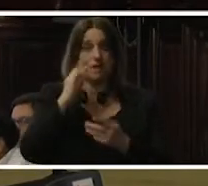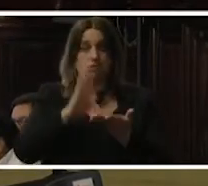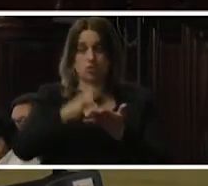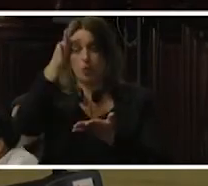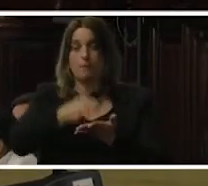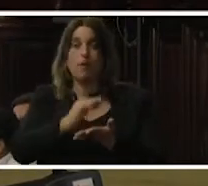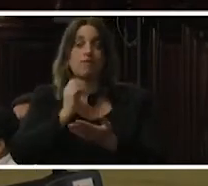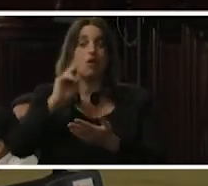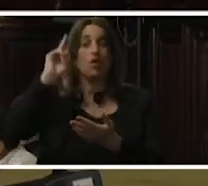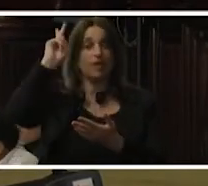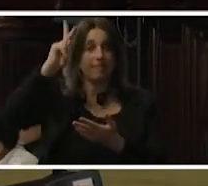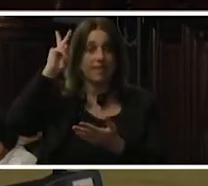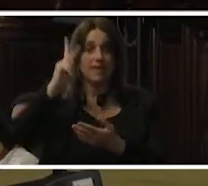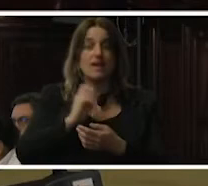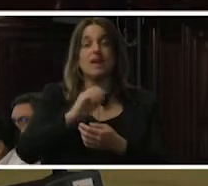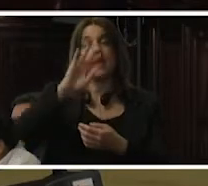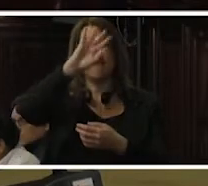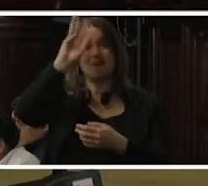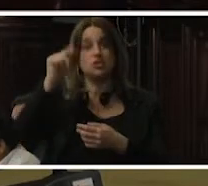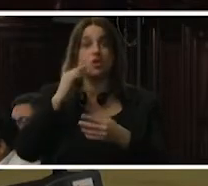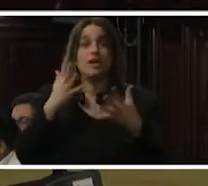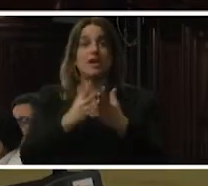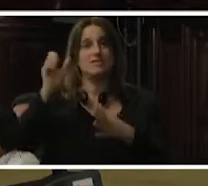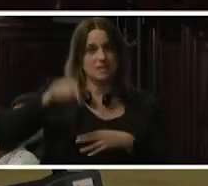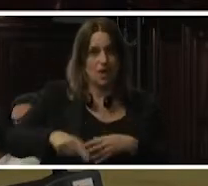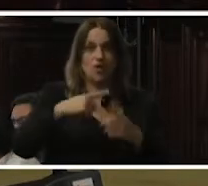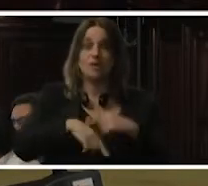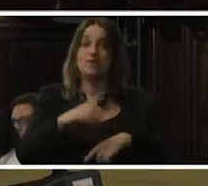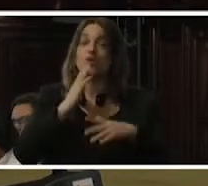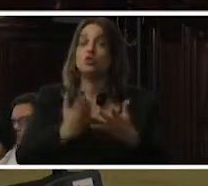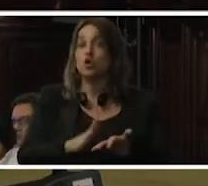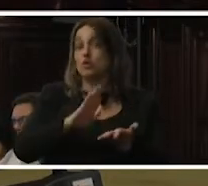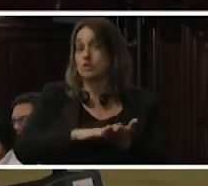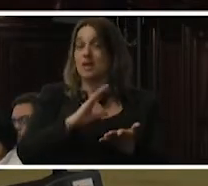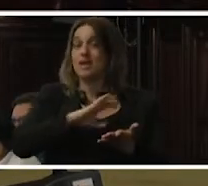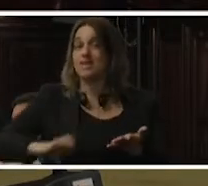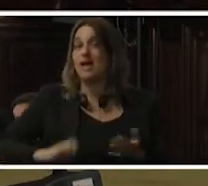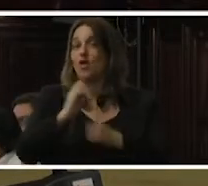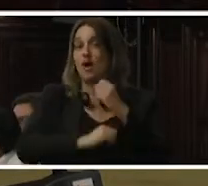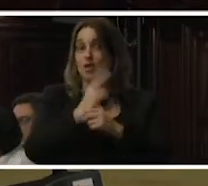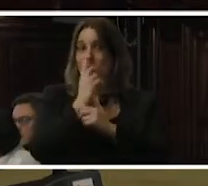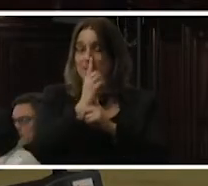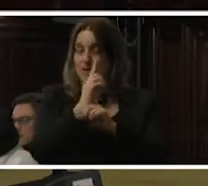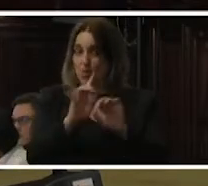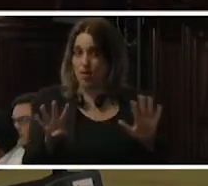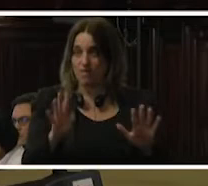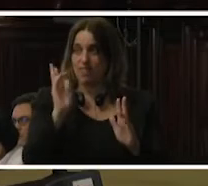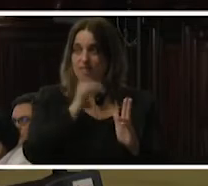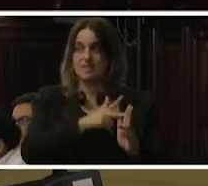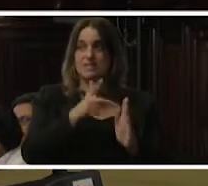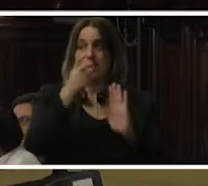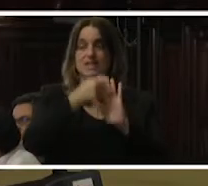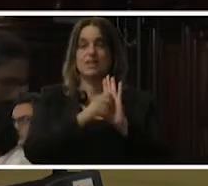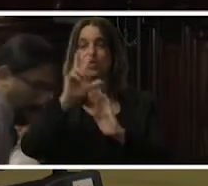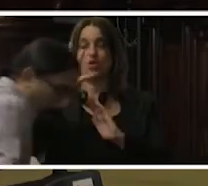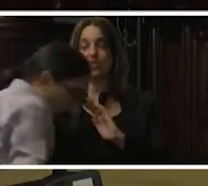Indígenas Aislados de la Amazonía y el Gran Chaco influyó que en la Constitución Política del Estado del 2009 exprese el artículo 31